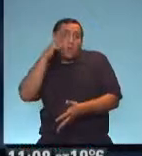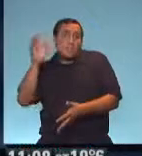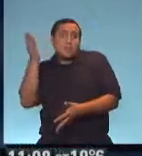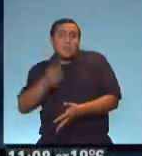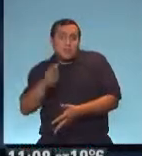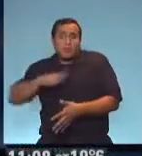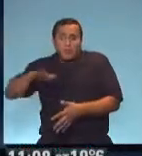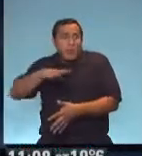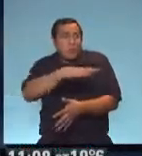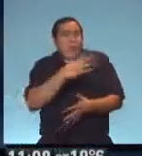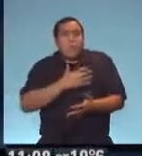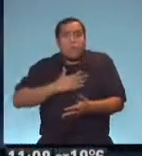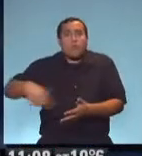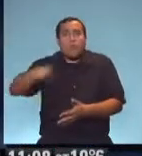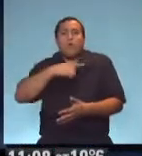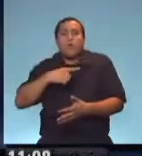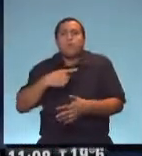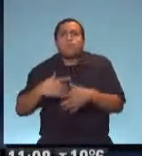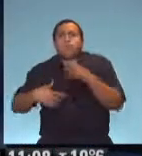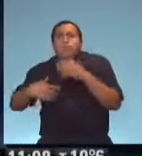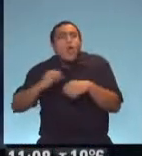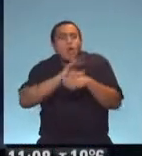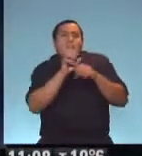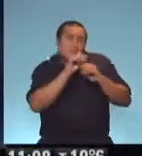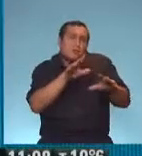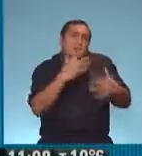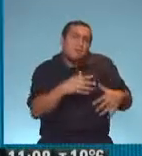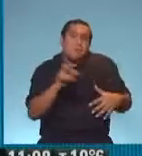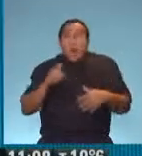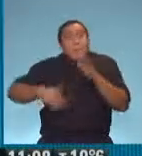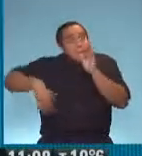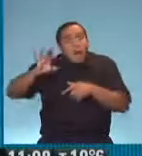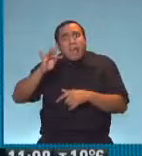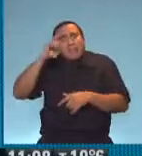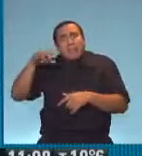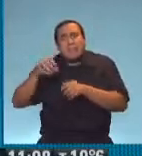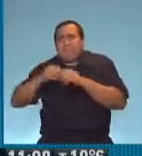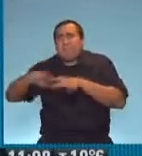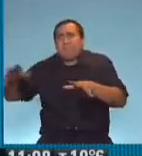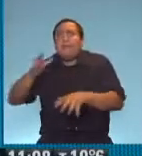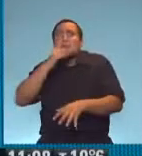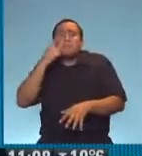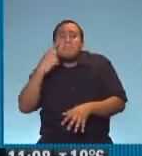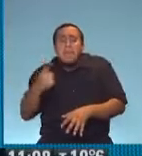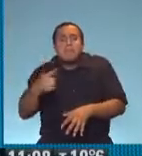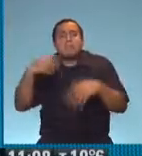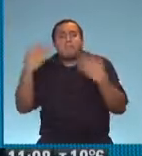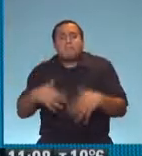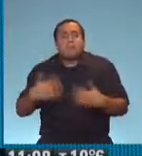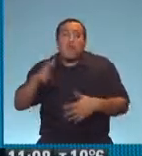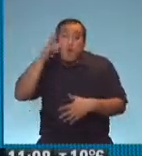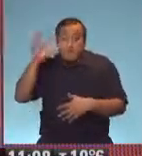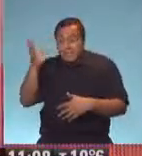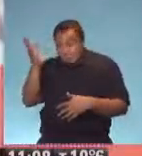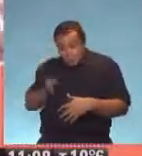barrios. Y son cifras más altas que el coronavirus, que son las que atendemos todos los días, digo, sí, ¿no? Por eso, sí, son 14.000 casos, de esos el